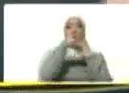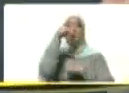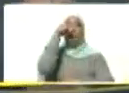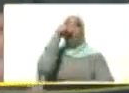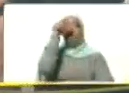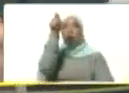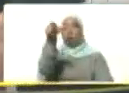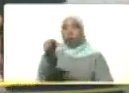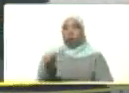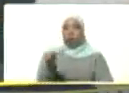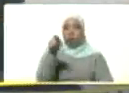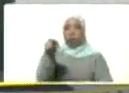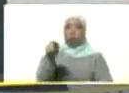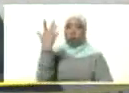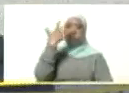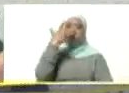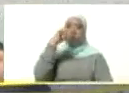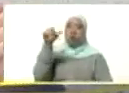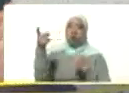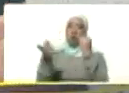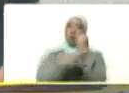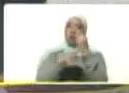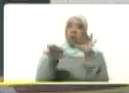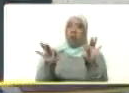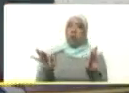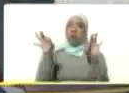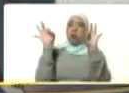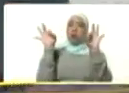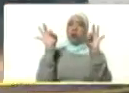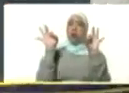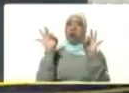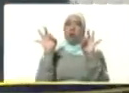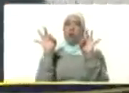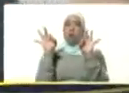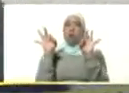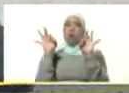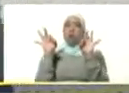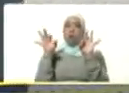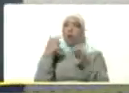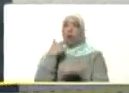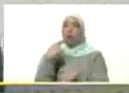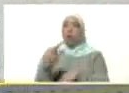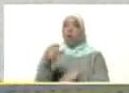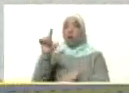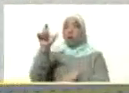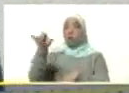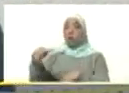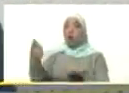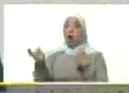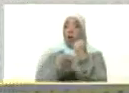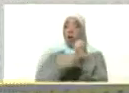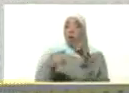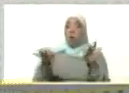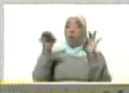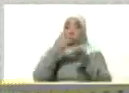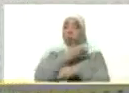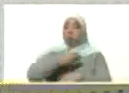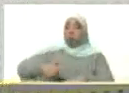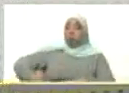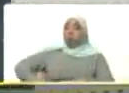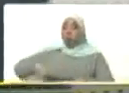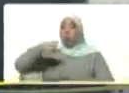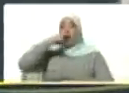they said fue el escogido. Dijeron that 53 countries in the world recognized them. Que